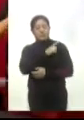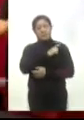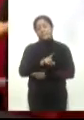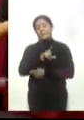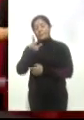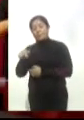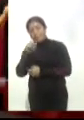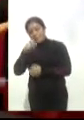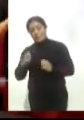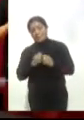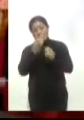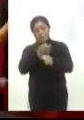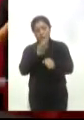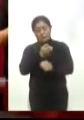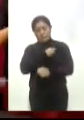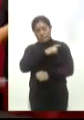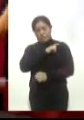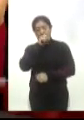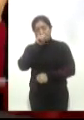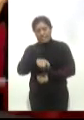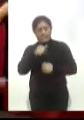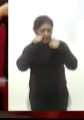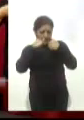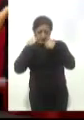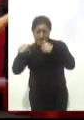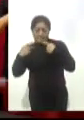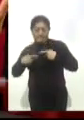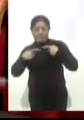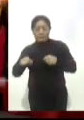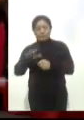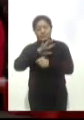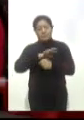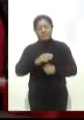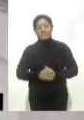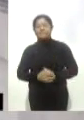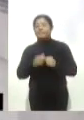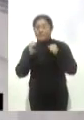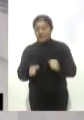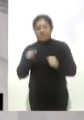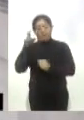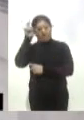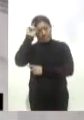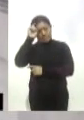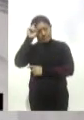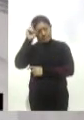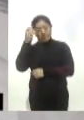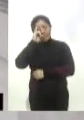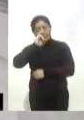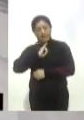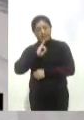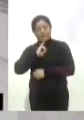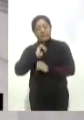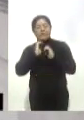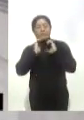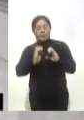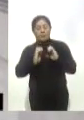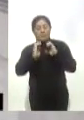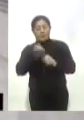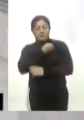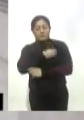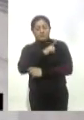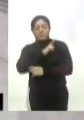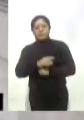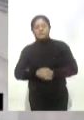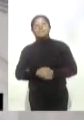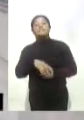Al mismo tiempo, el continuar brindando la atención a pacientes COVID, afirmó Hugo López-Gatell, subsecretario de Prevención y Promoción de la Salud. El